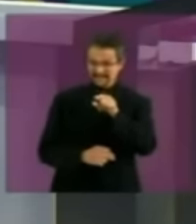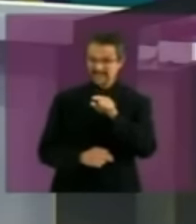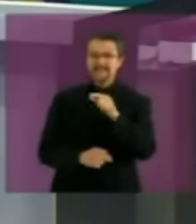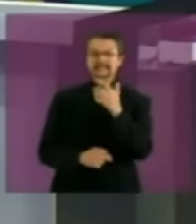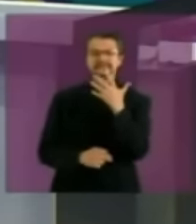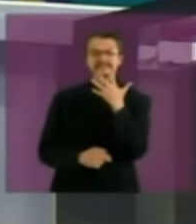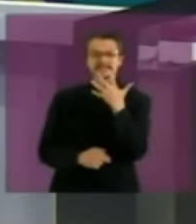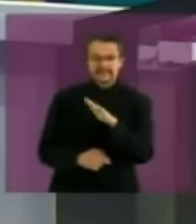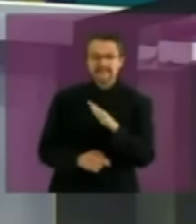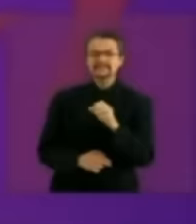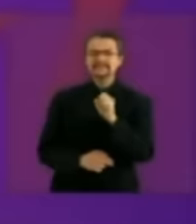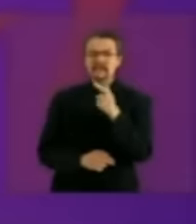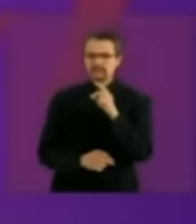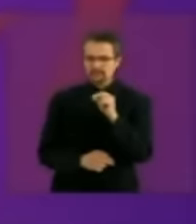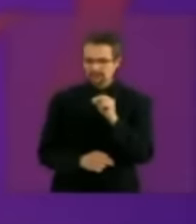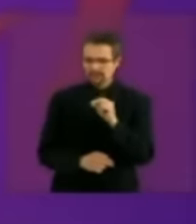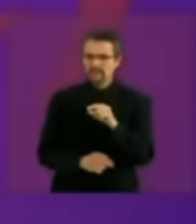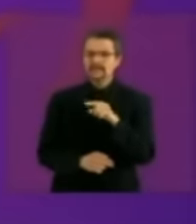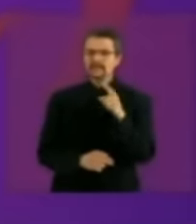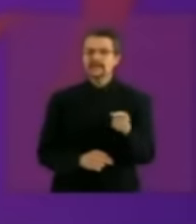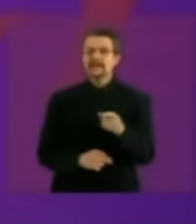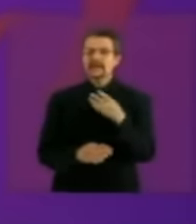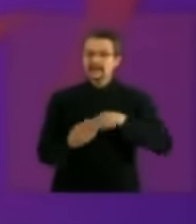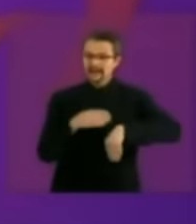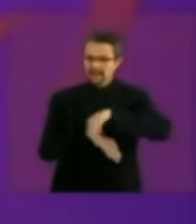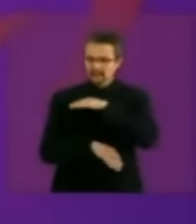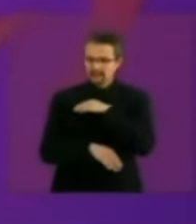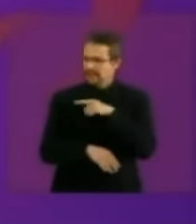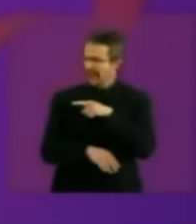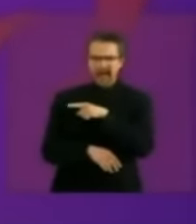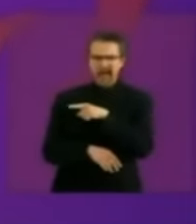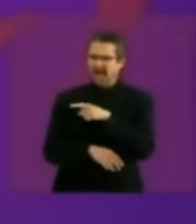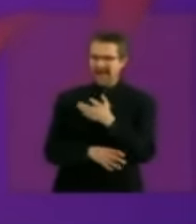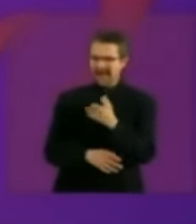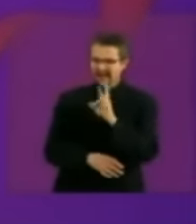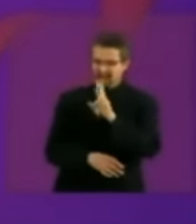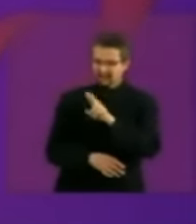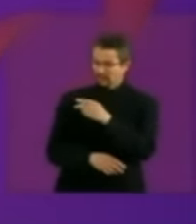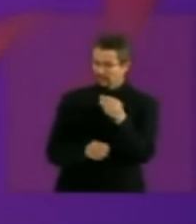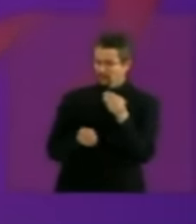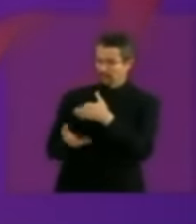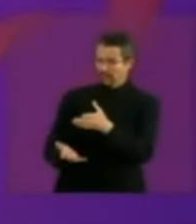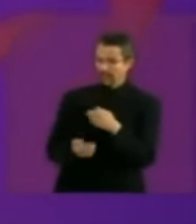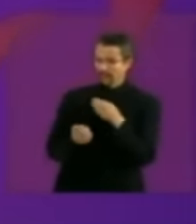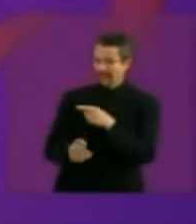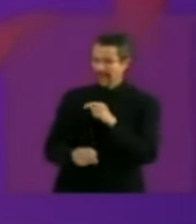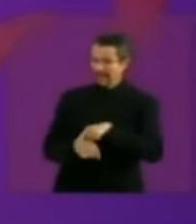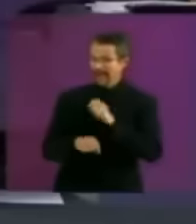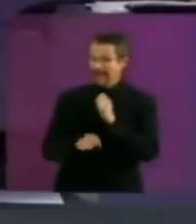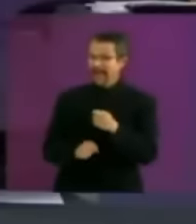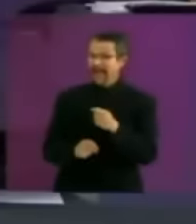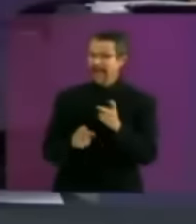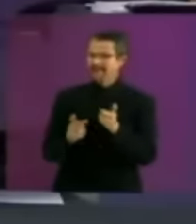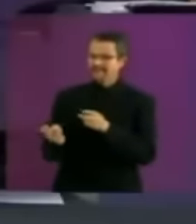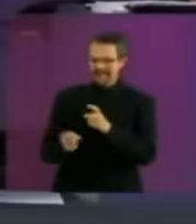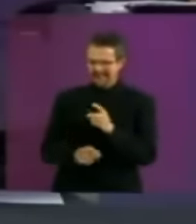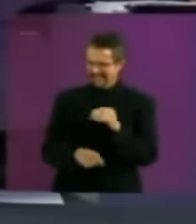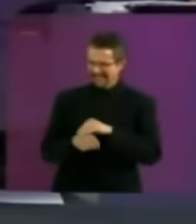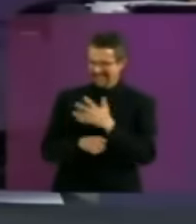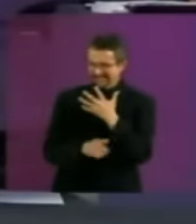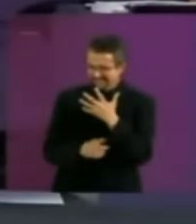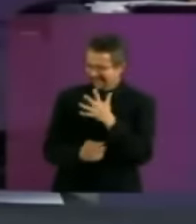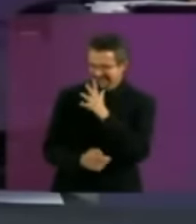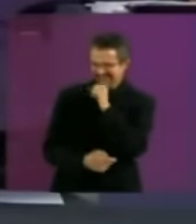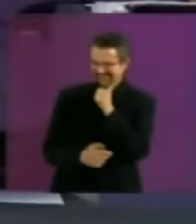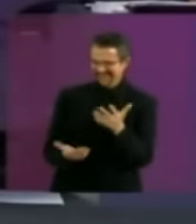y del manejo de las preguntas inclusive que se formulan. Bueno, al final de cuentas los moderadores son moderadores,